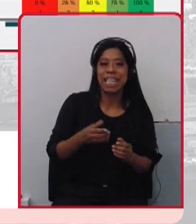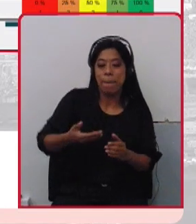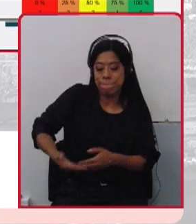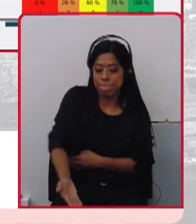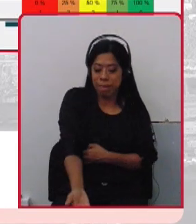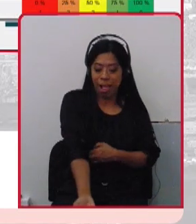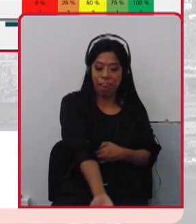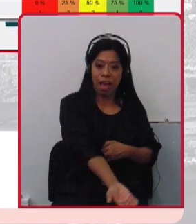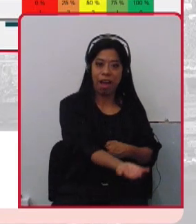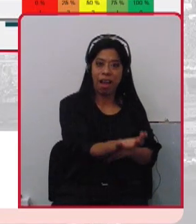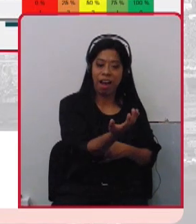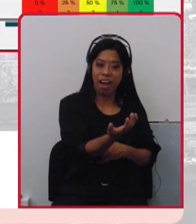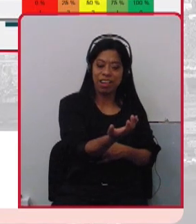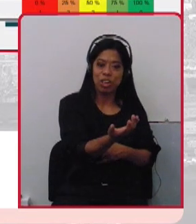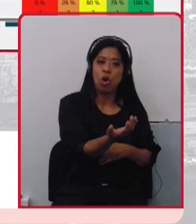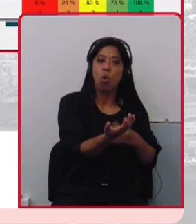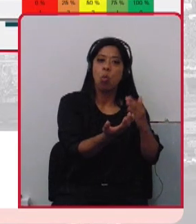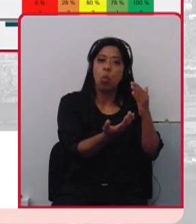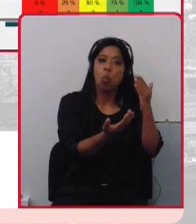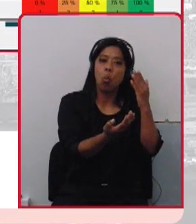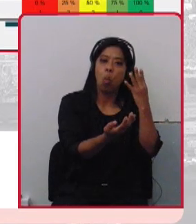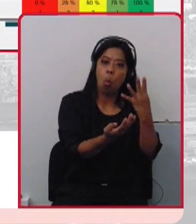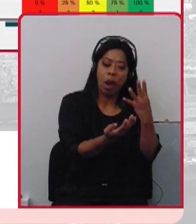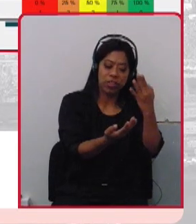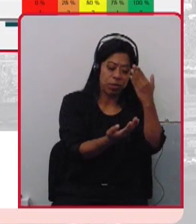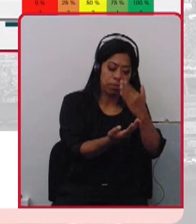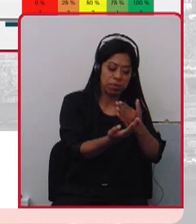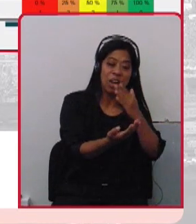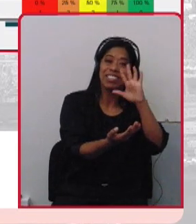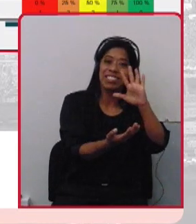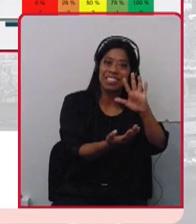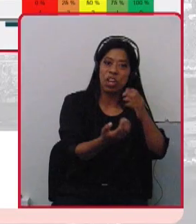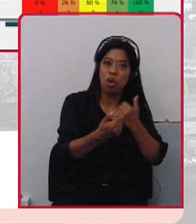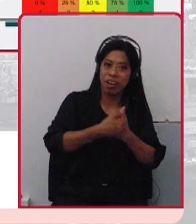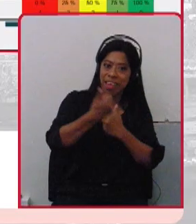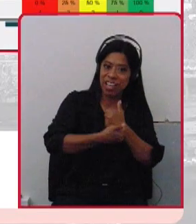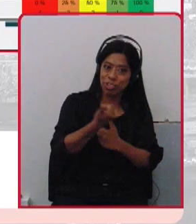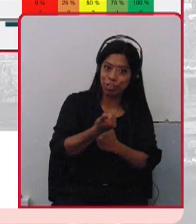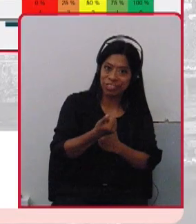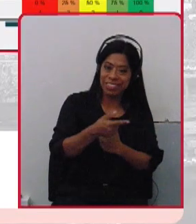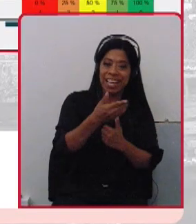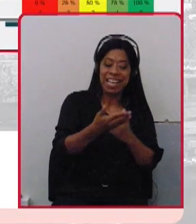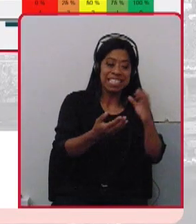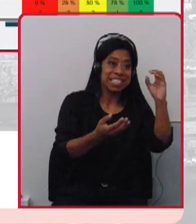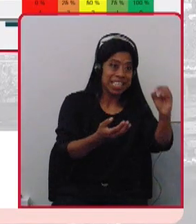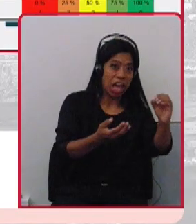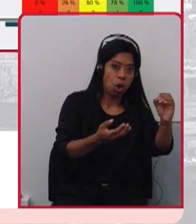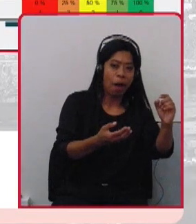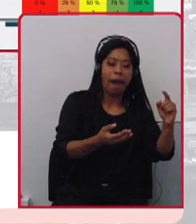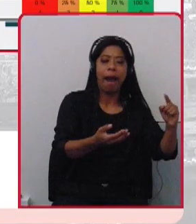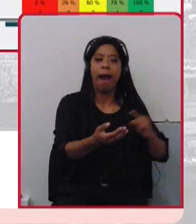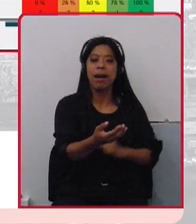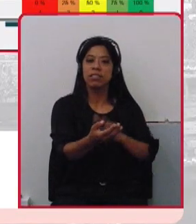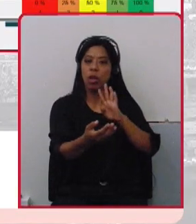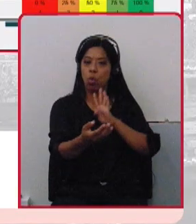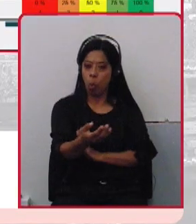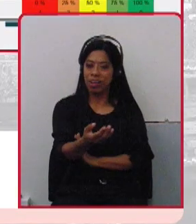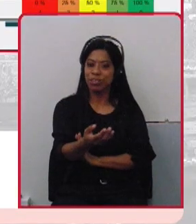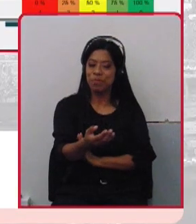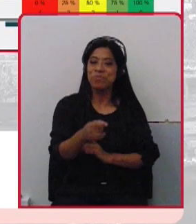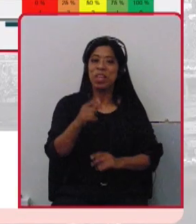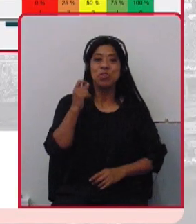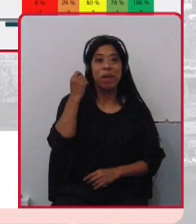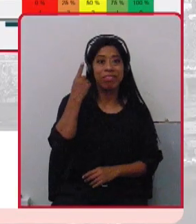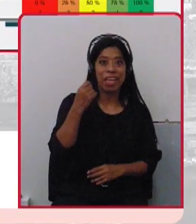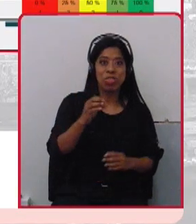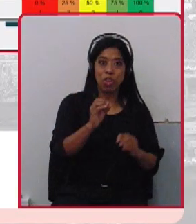pala, le puse 5 sectores de riesgos, basándome desde el 0 hasta el 4, donde se entiende